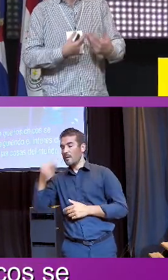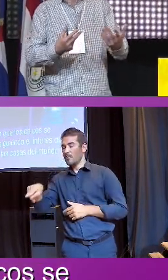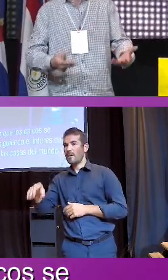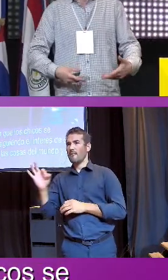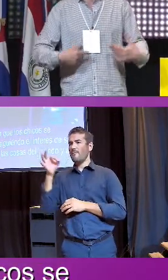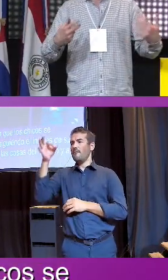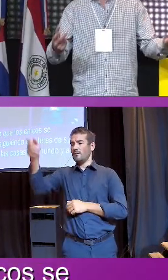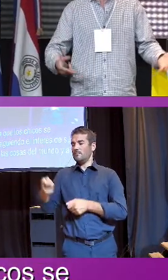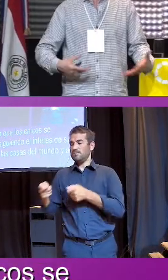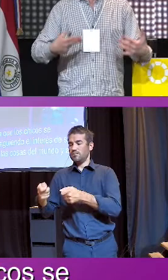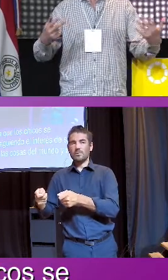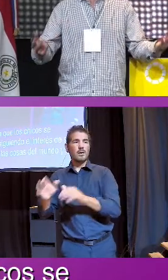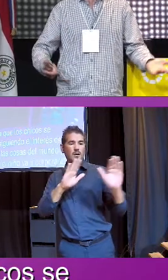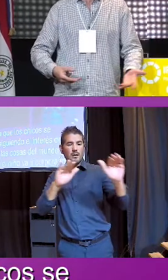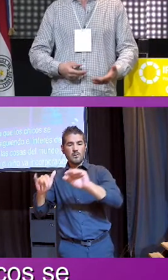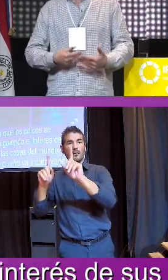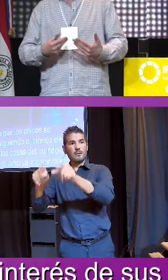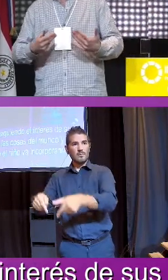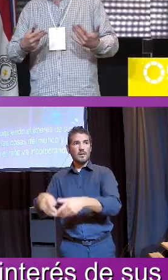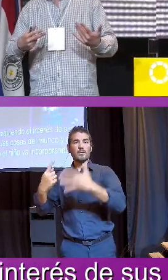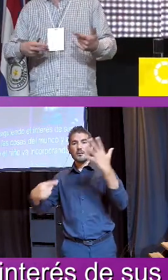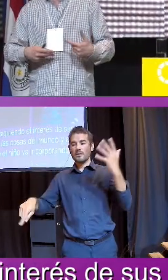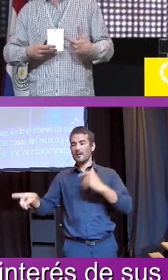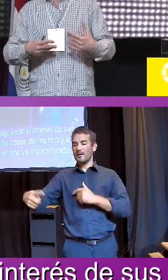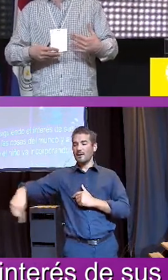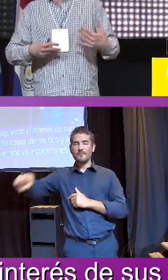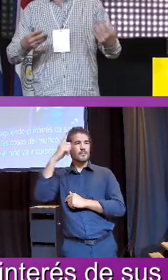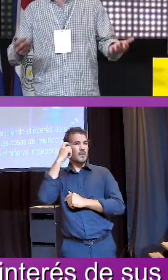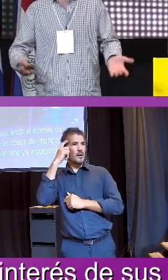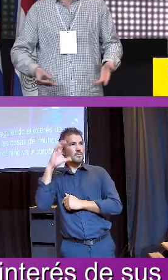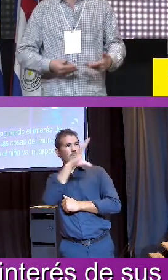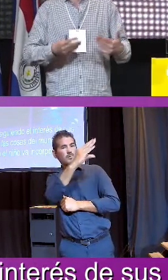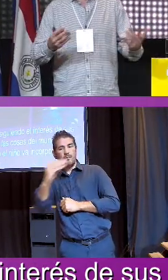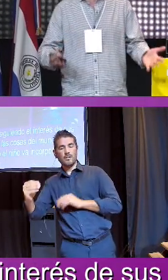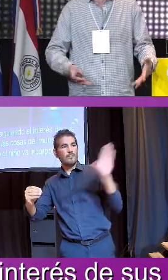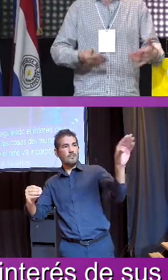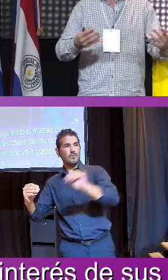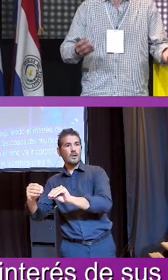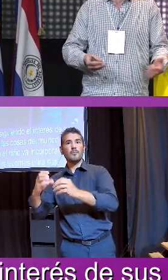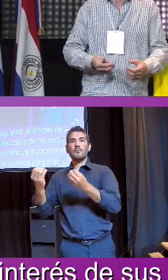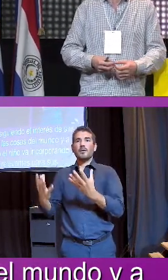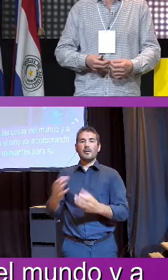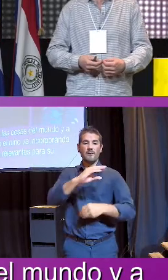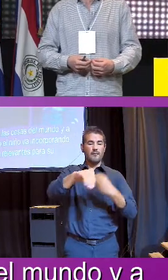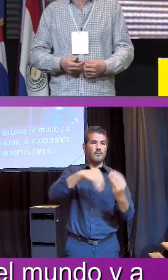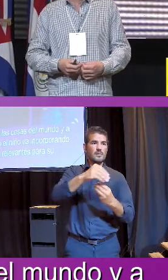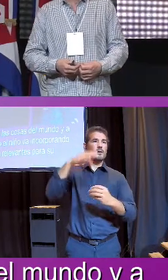Y por eso el niño va incorporando rápidamente las cosas que son relevantes para su familia, para su